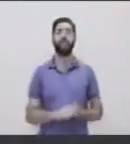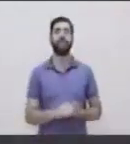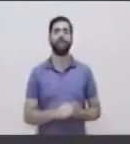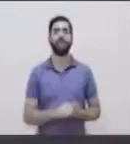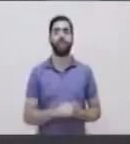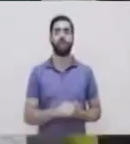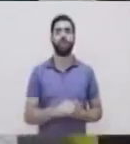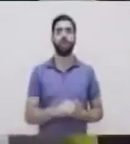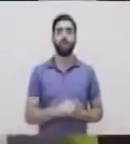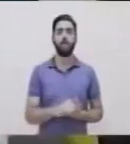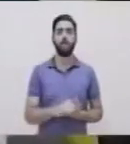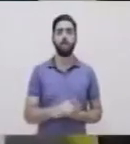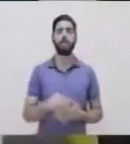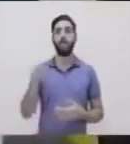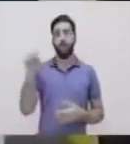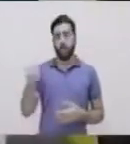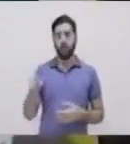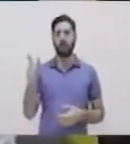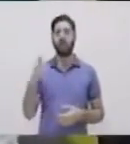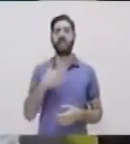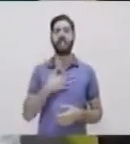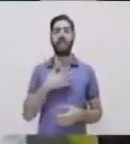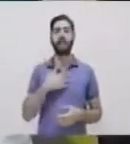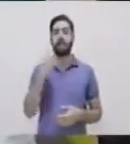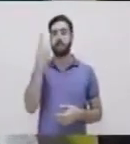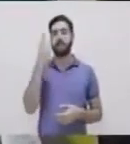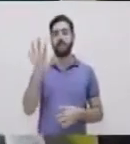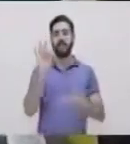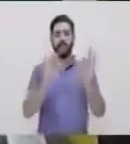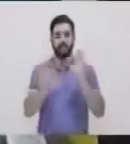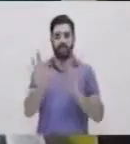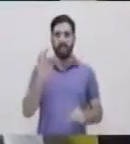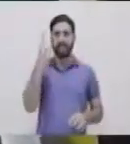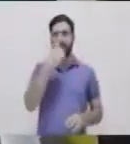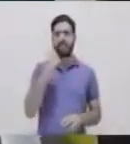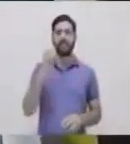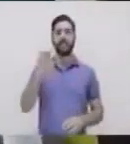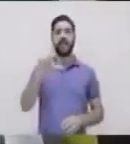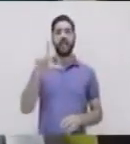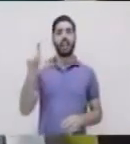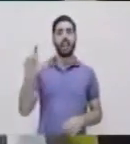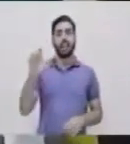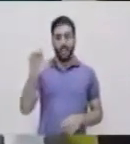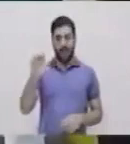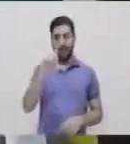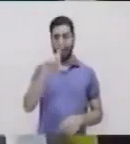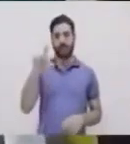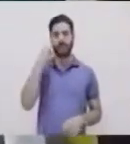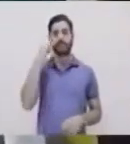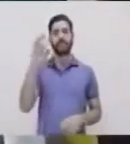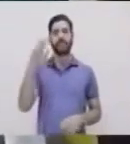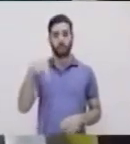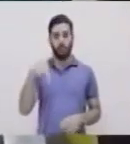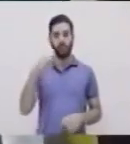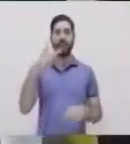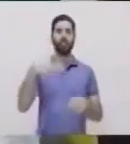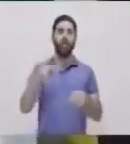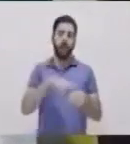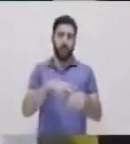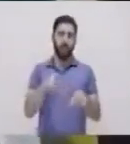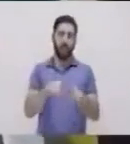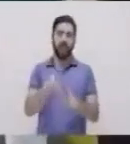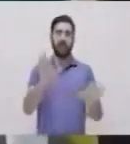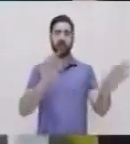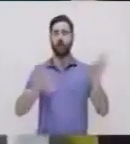desarrollarse y subsistir. A eso le llamamos entonces selección natural. Definitivamente, y todo cambio que tenga una especie